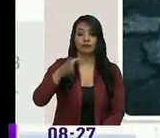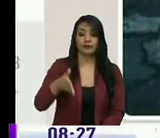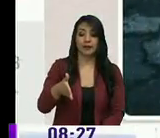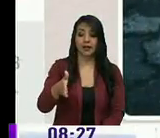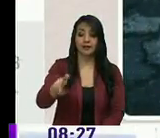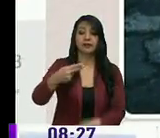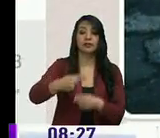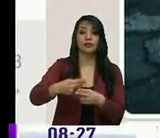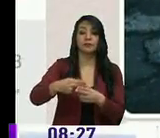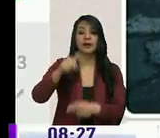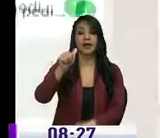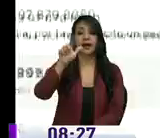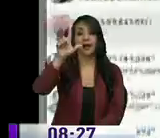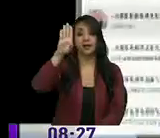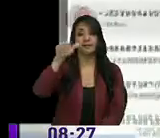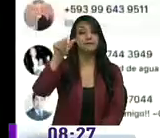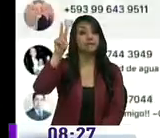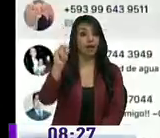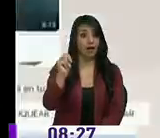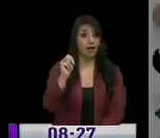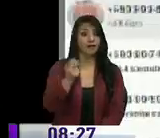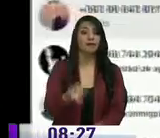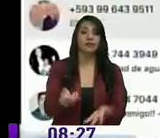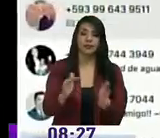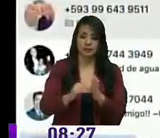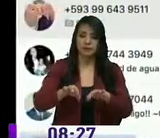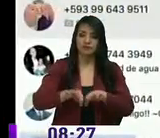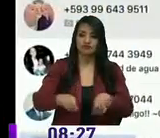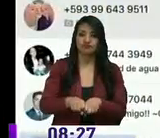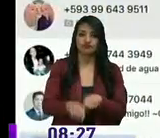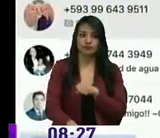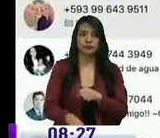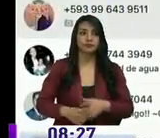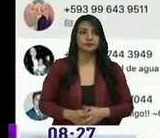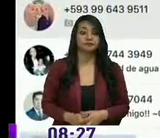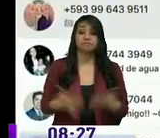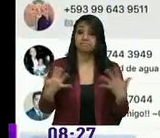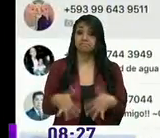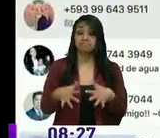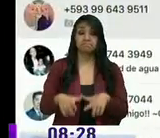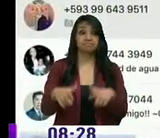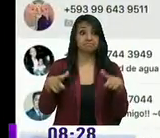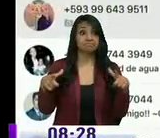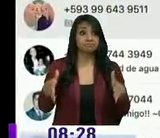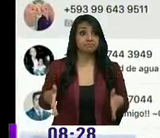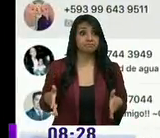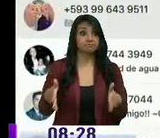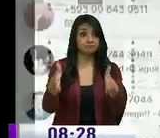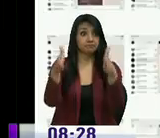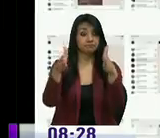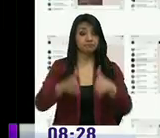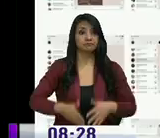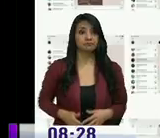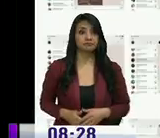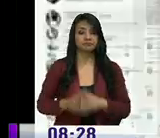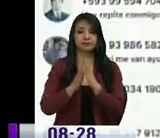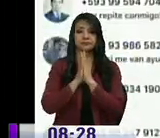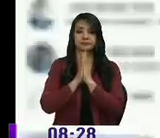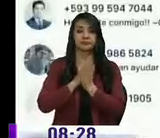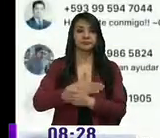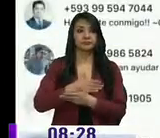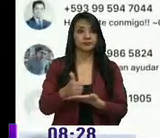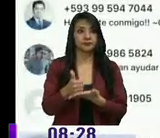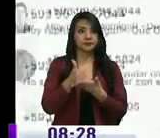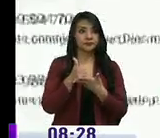En Conocoto, calle Matilde Albán, otra tubería rota. Y vaya que está grande, vean esto. Así que por favor, la